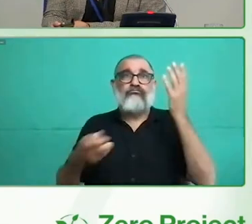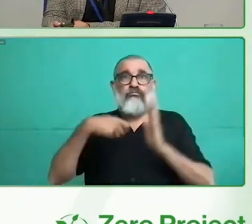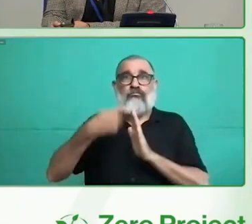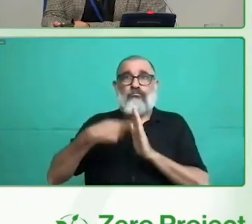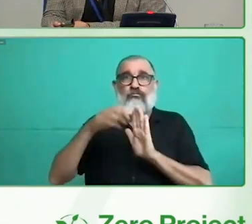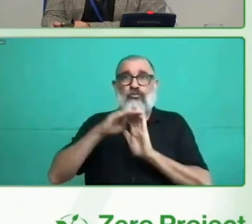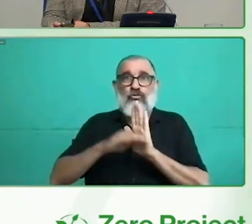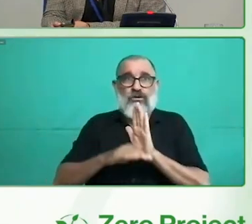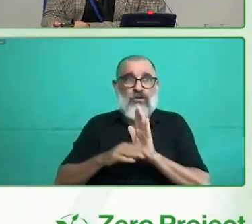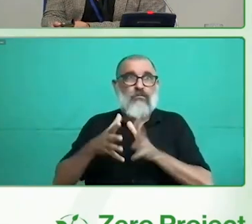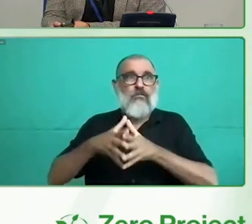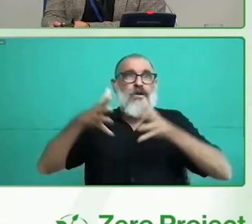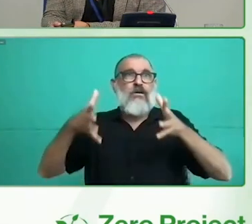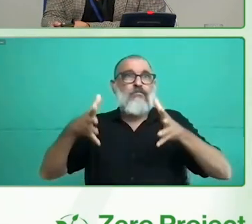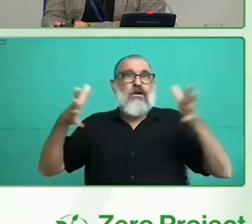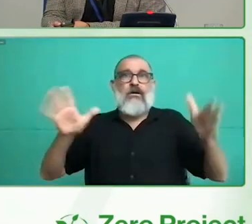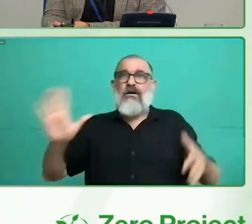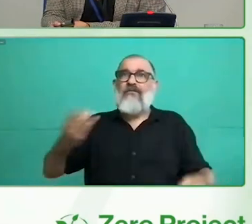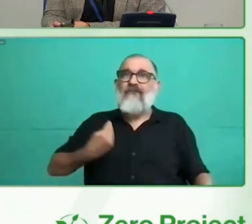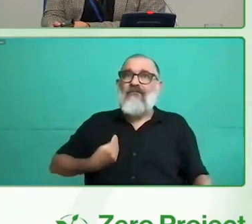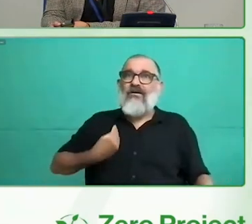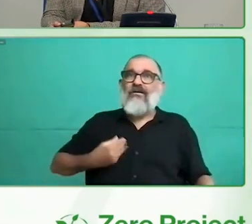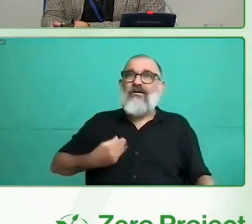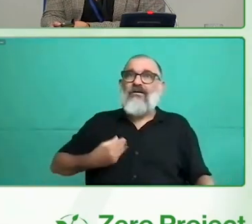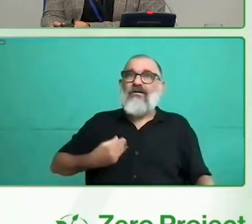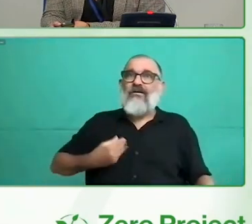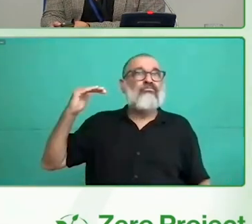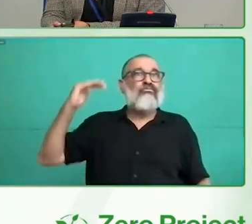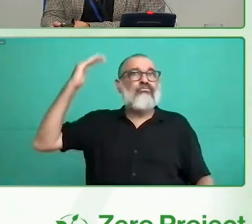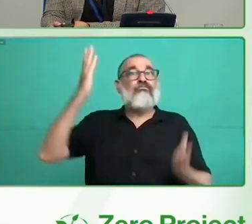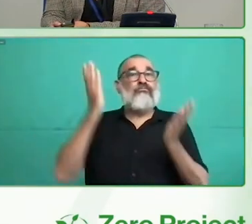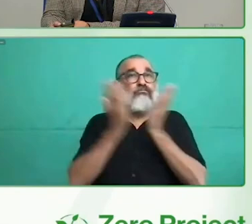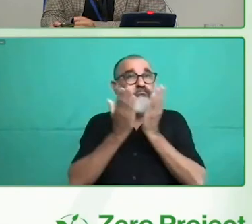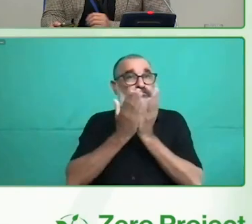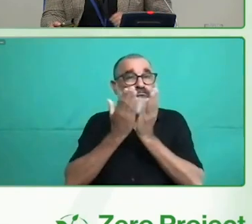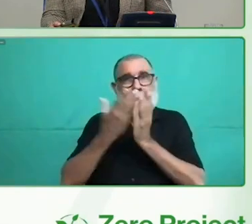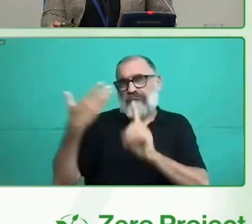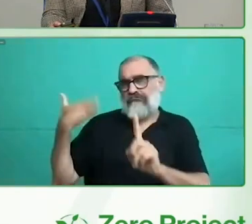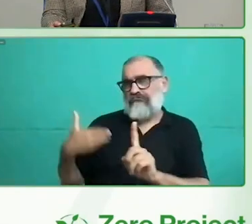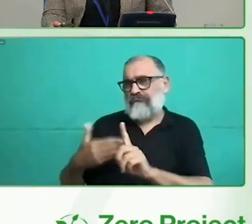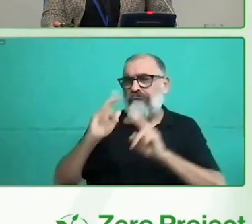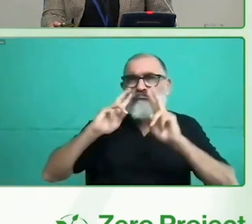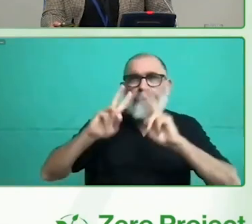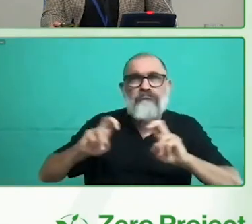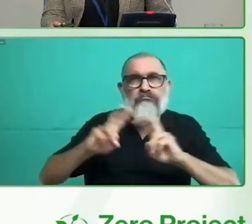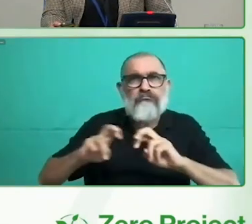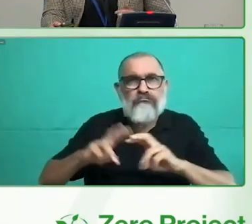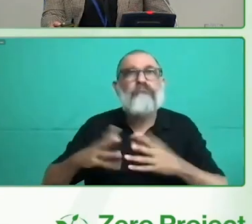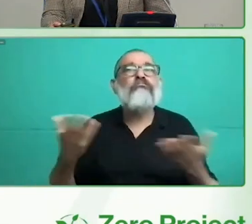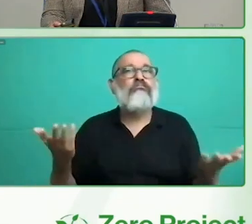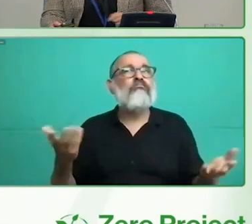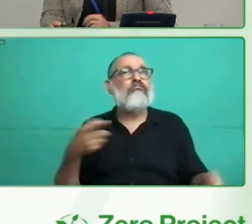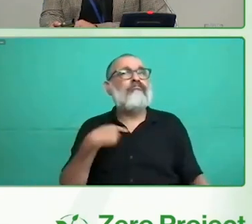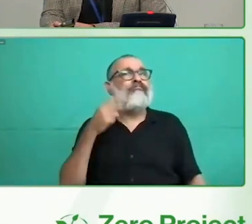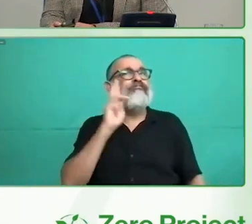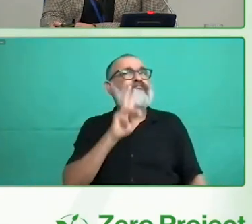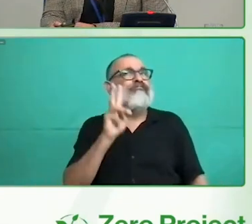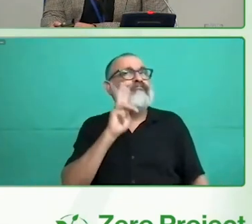efecto multiplicador en lo que se refiere a la creación de empleo, porque muchos de estos emprendedores con discapacidad, a su